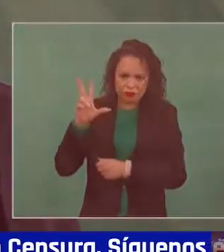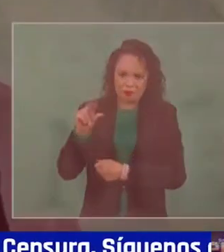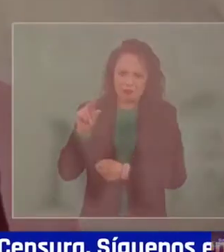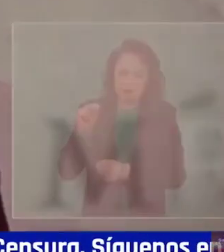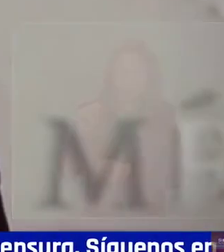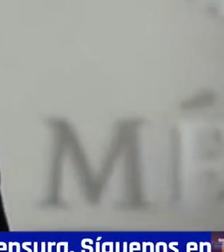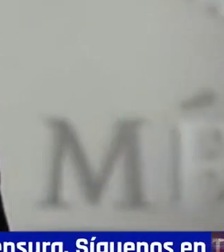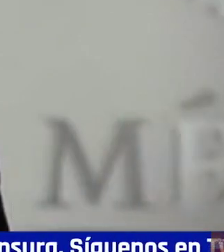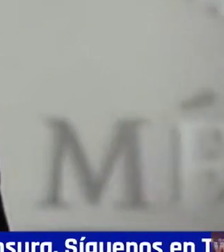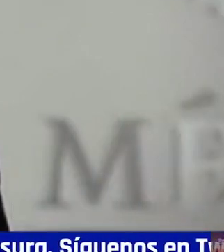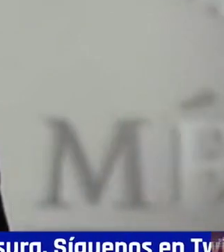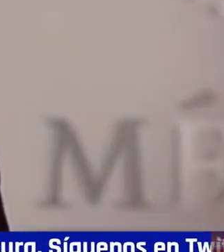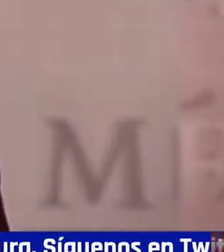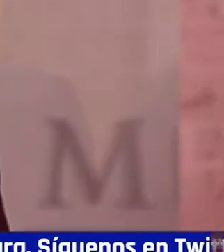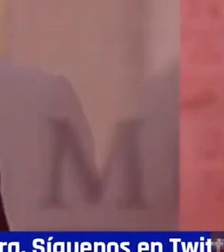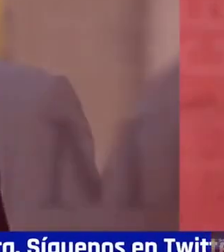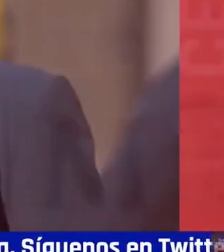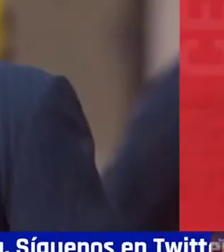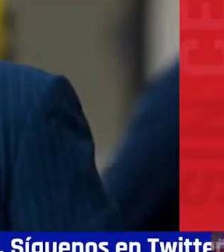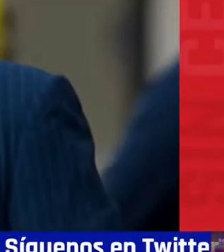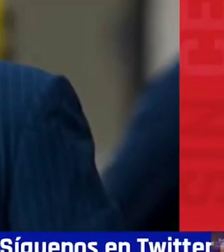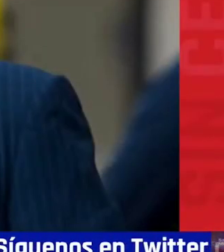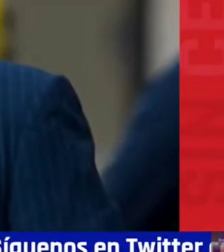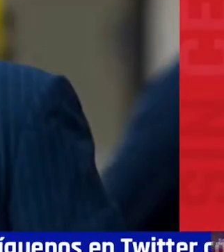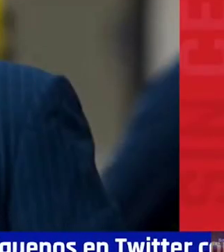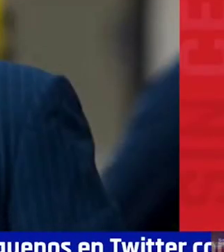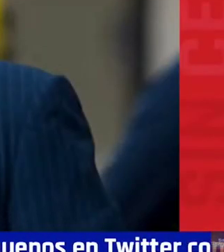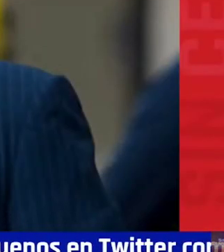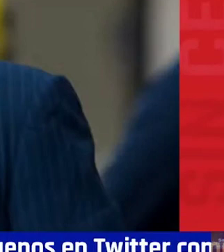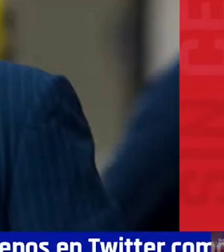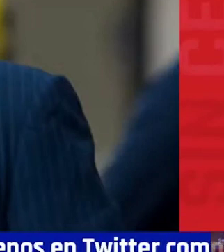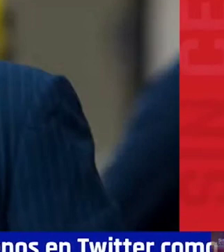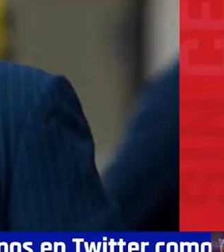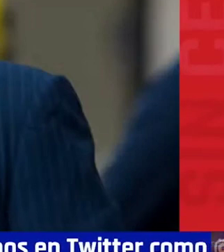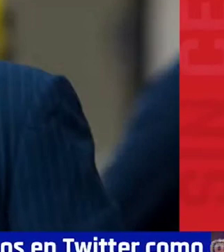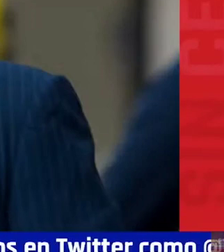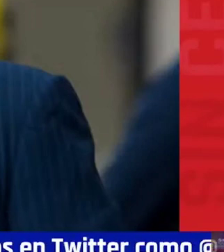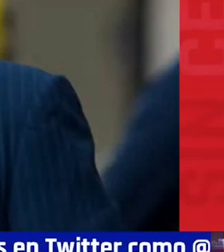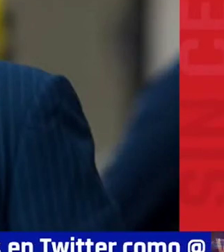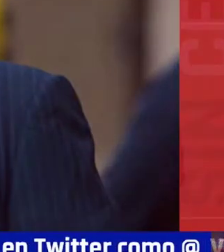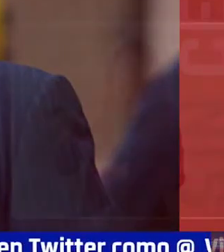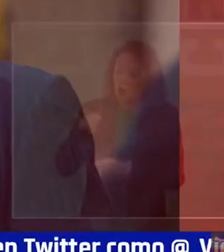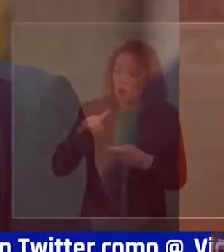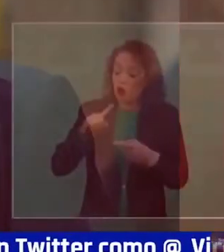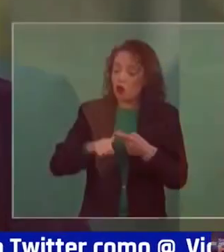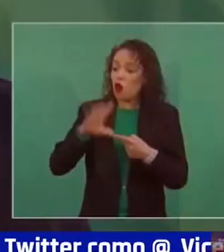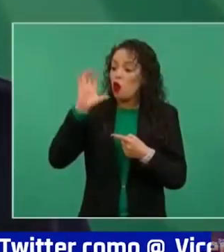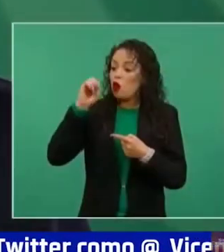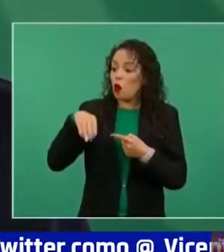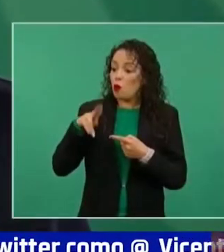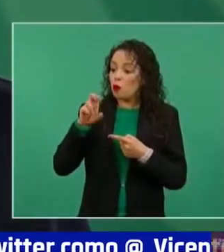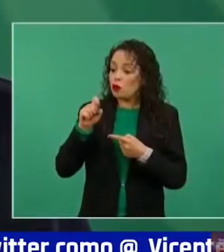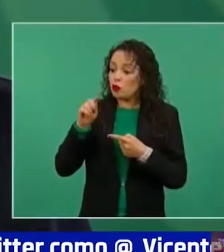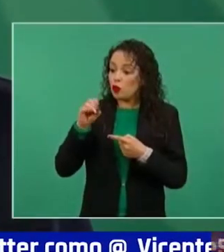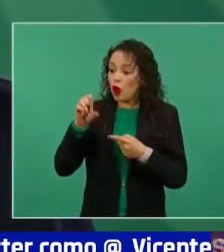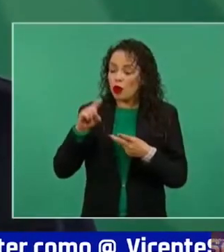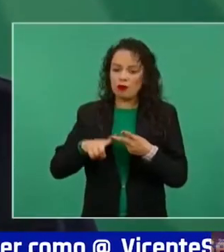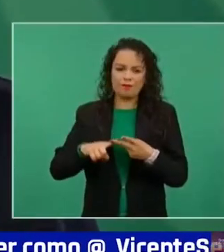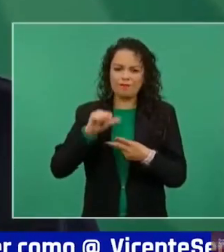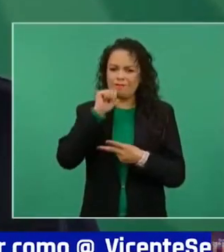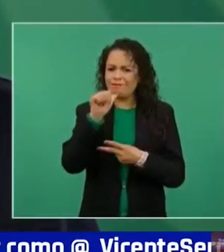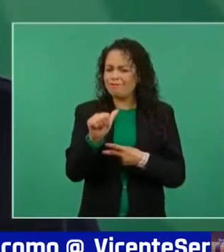fue Felipe Calderón, y nunca defendieron los impactos positivos de la migración,